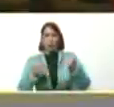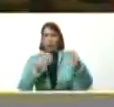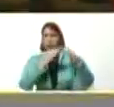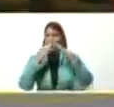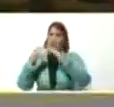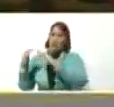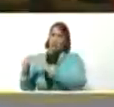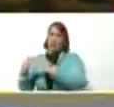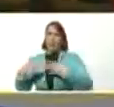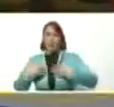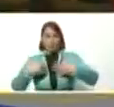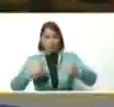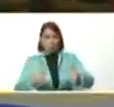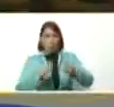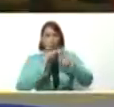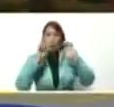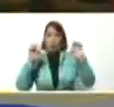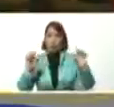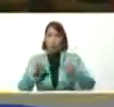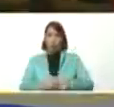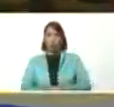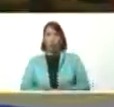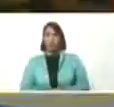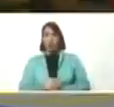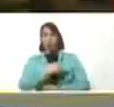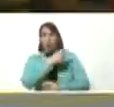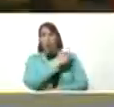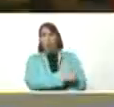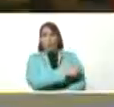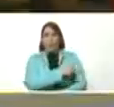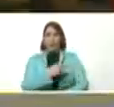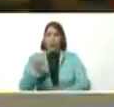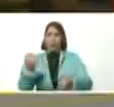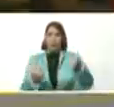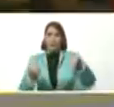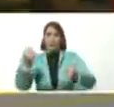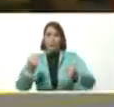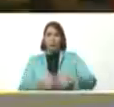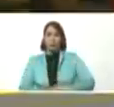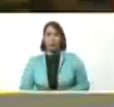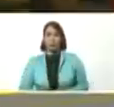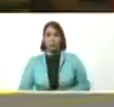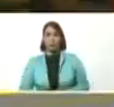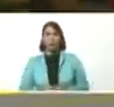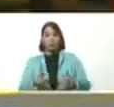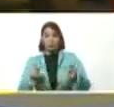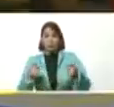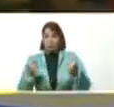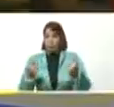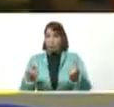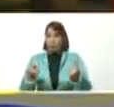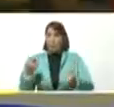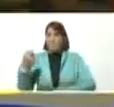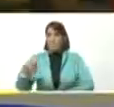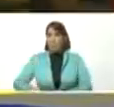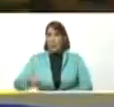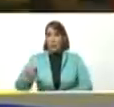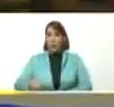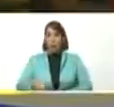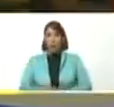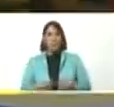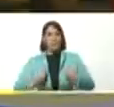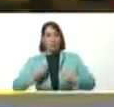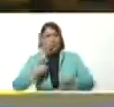viviendas, en salud, en educación, en hospitales, en transporte público, en salario, en pensiones, en vida para el